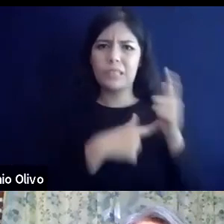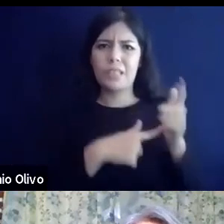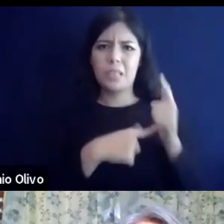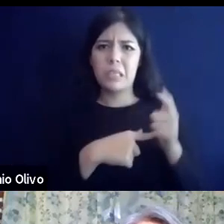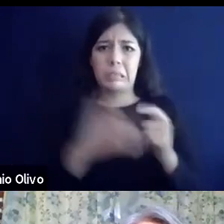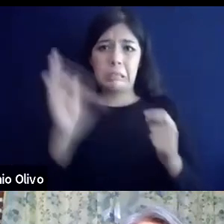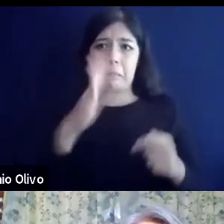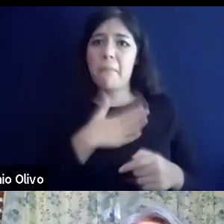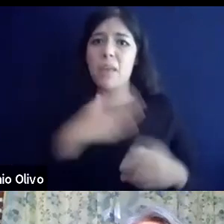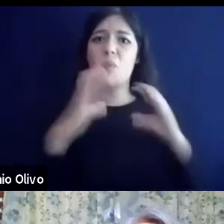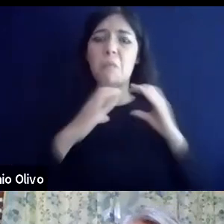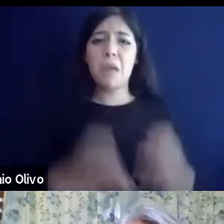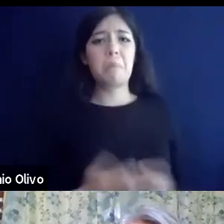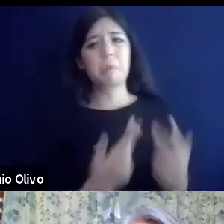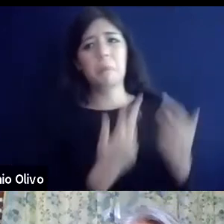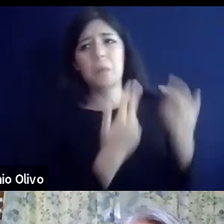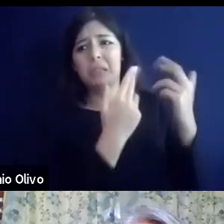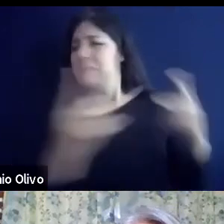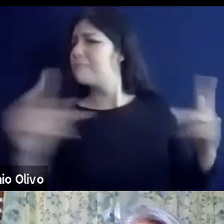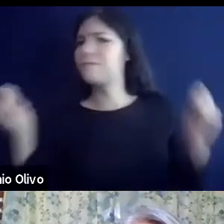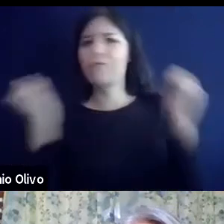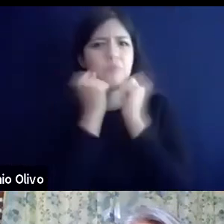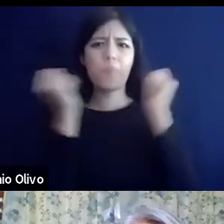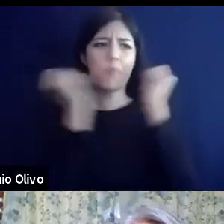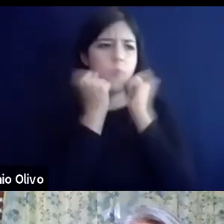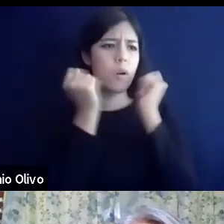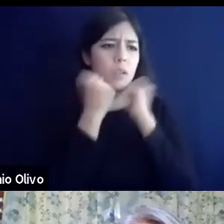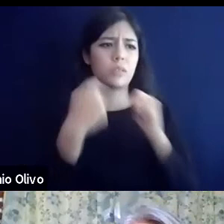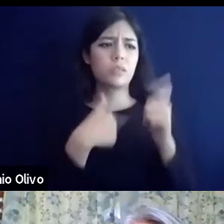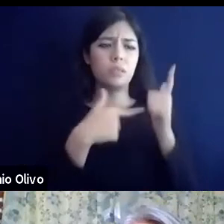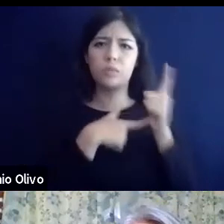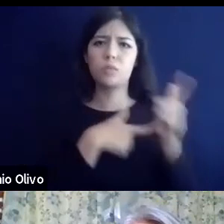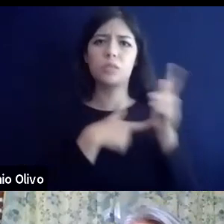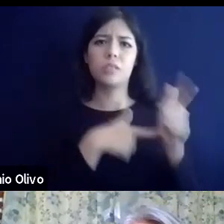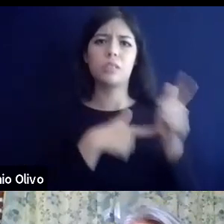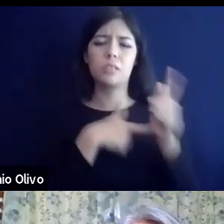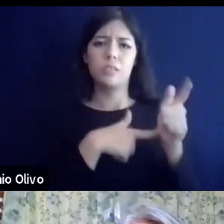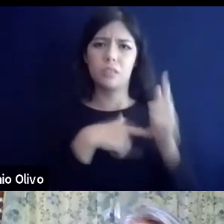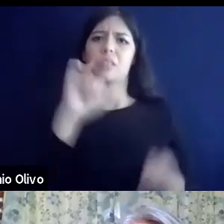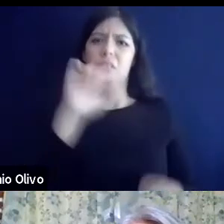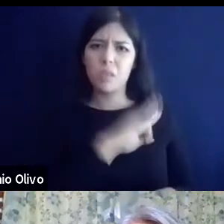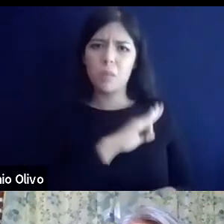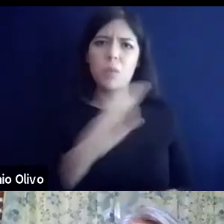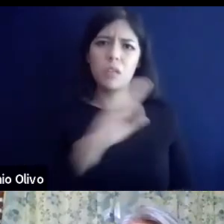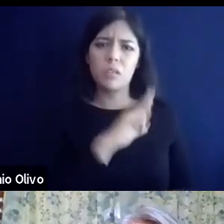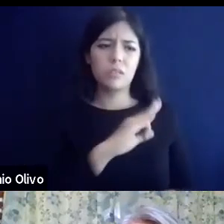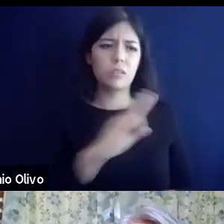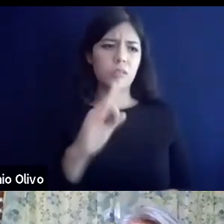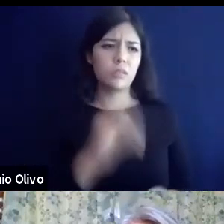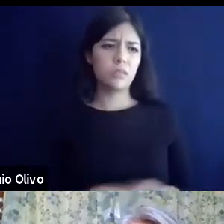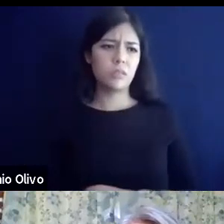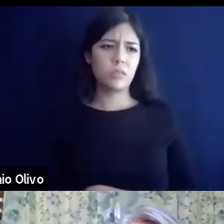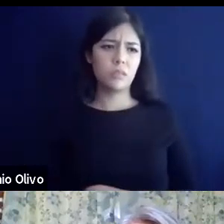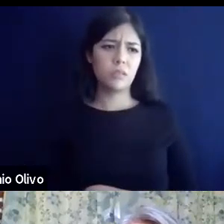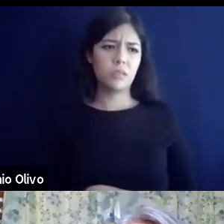cosas negativas, ¿sí? O sea, yo siempre sé y estoy consciente que nada de lo que yo hago me